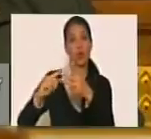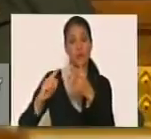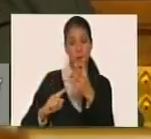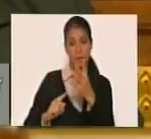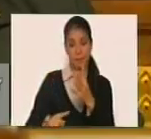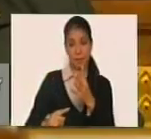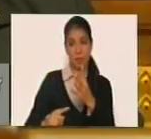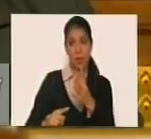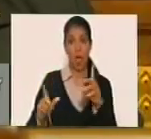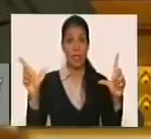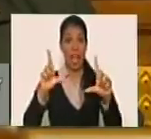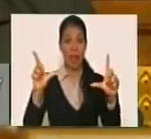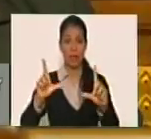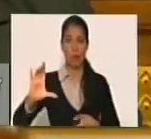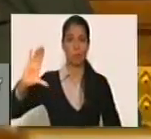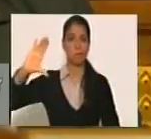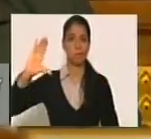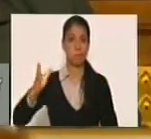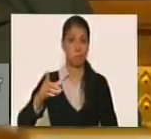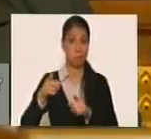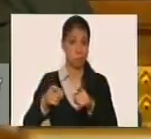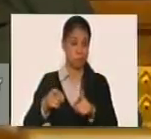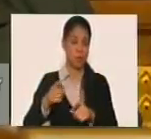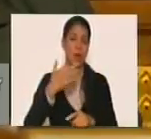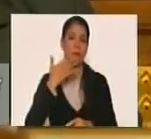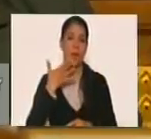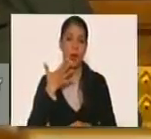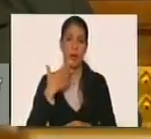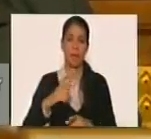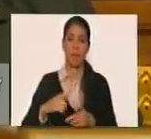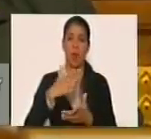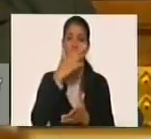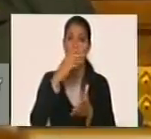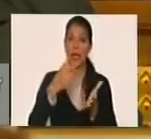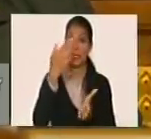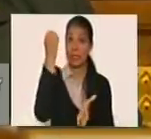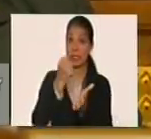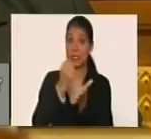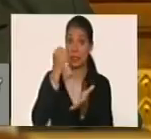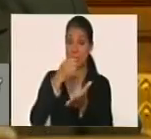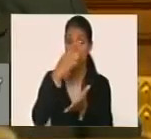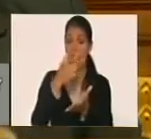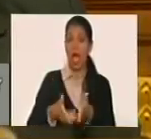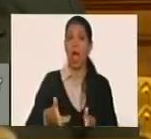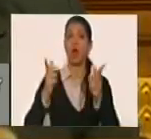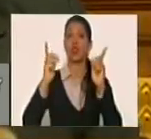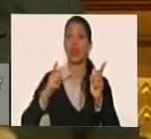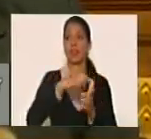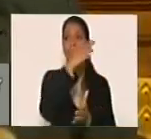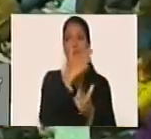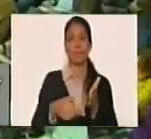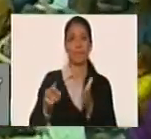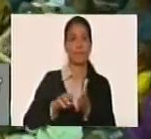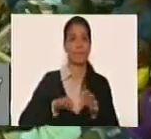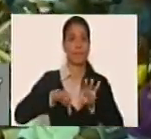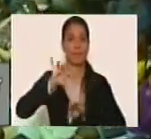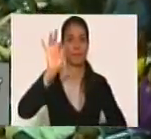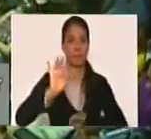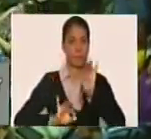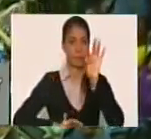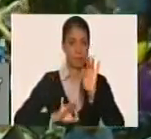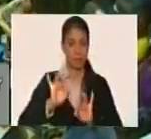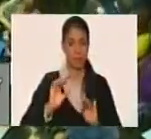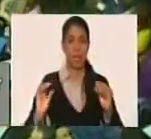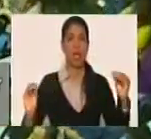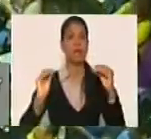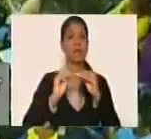serán sancionados con la revocatoria de la concesión de conformidad con el procedimiento establecido